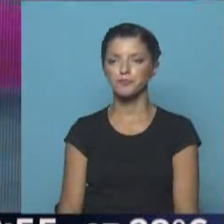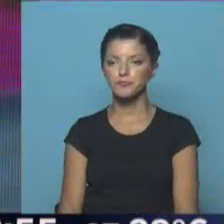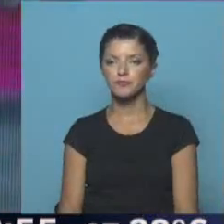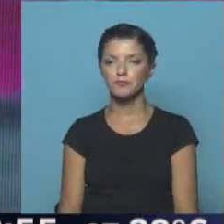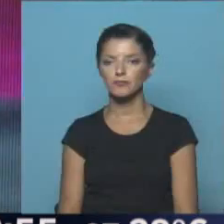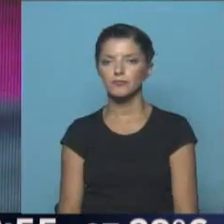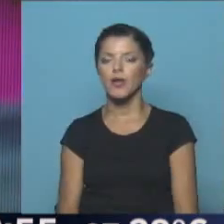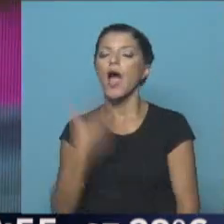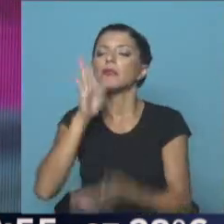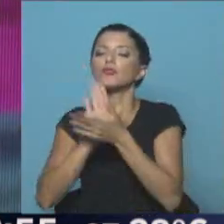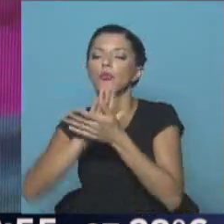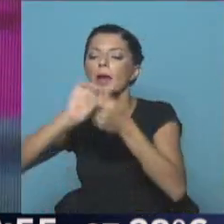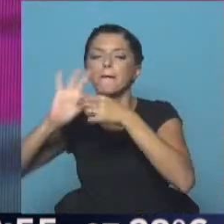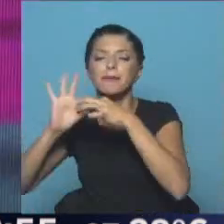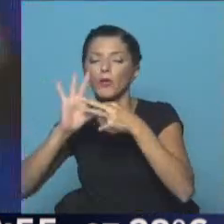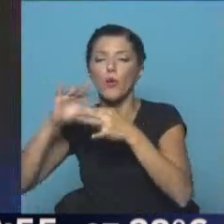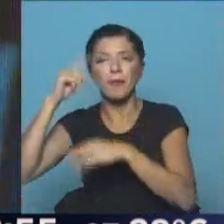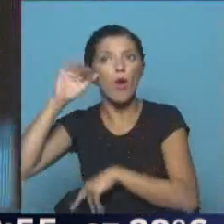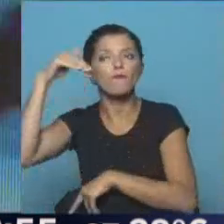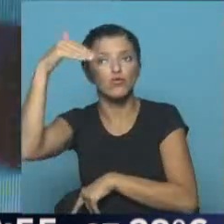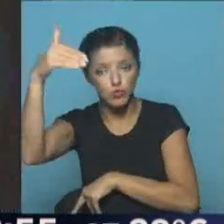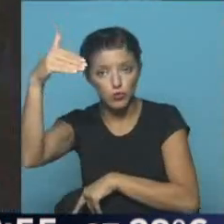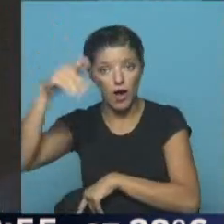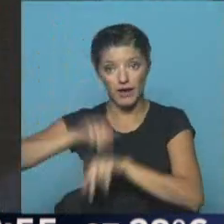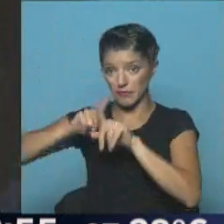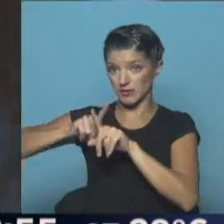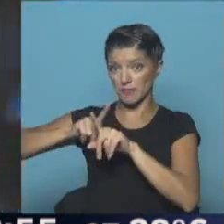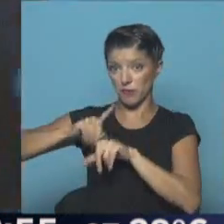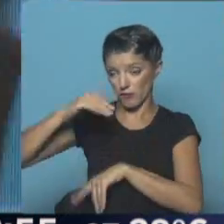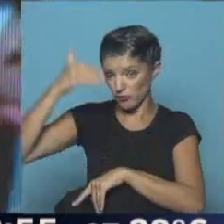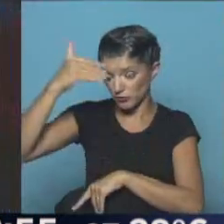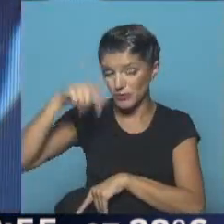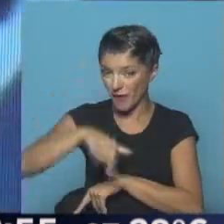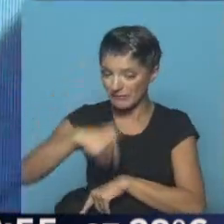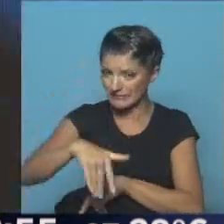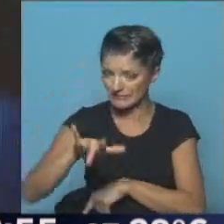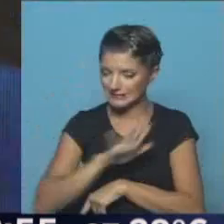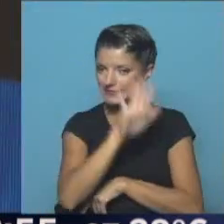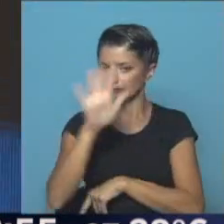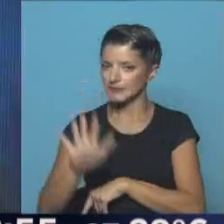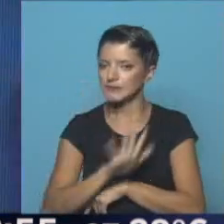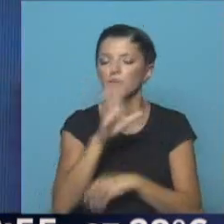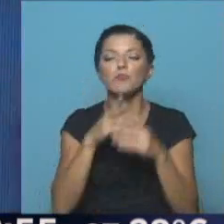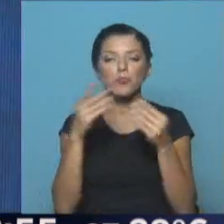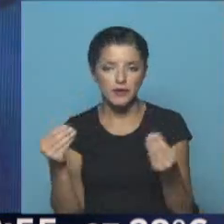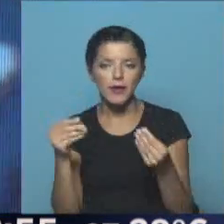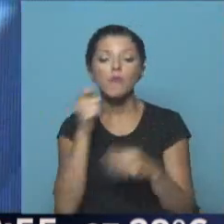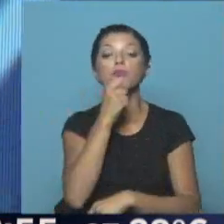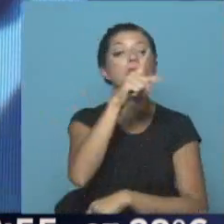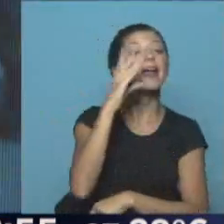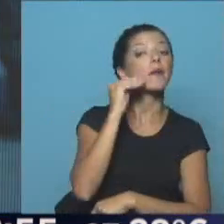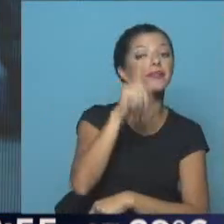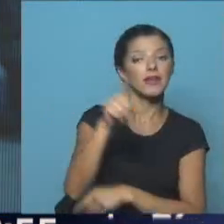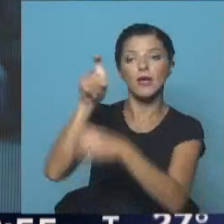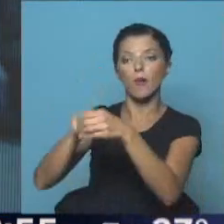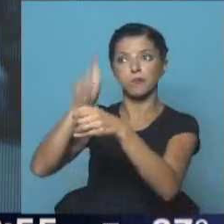en relación al futuro en un momento en donde ese futuro está bastante ensombrecido, precisamente por el Brexit, por la salida del Reino